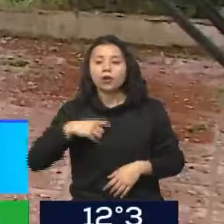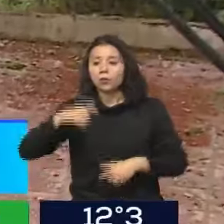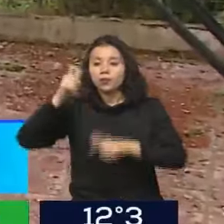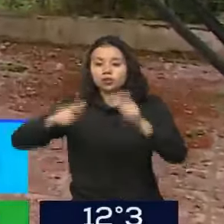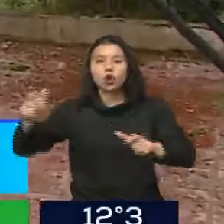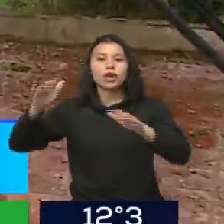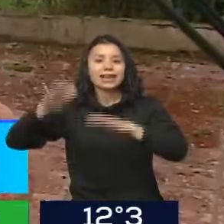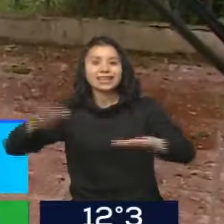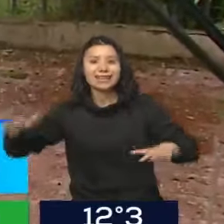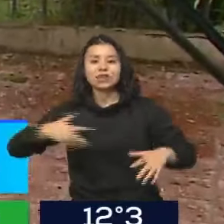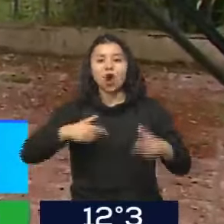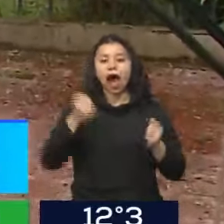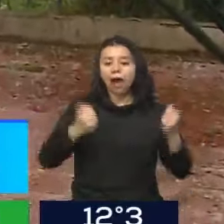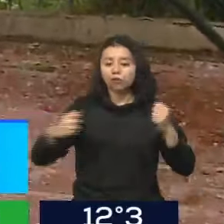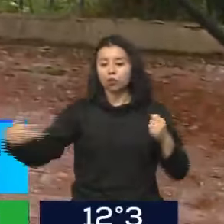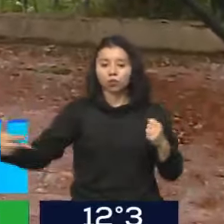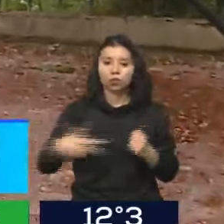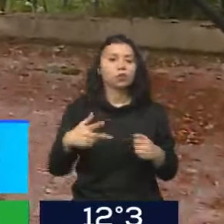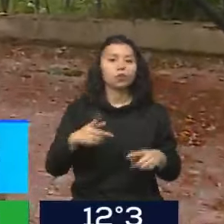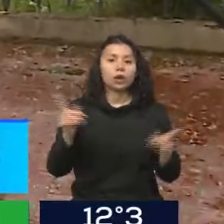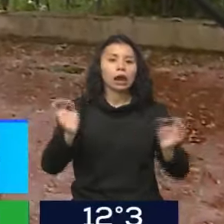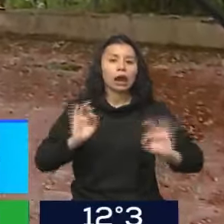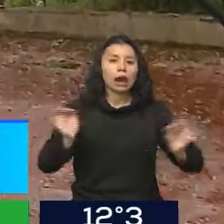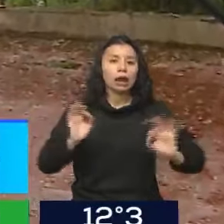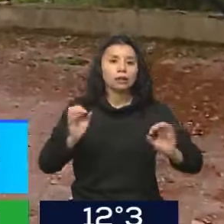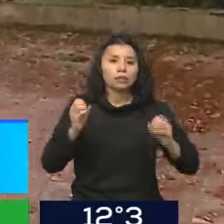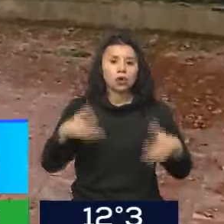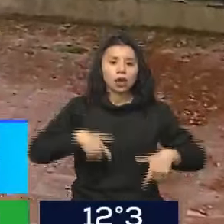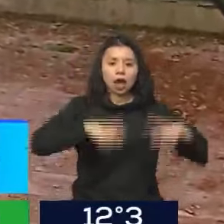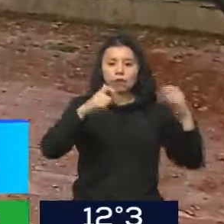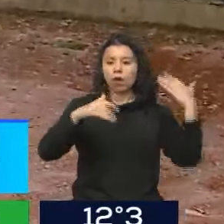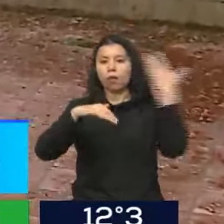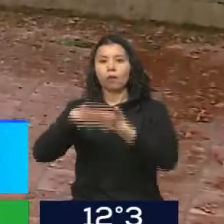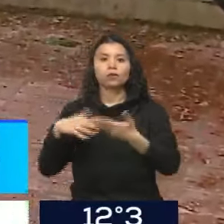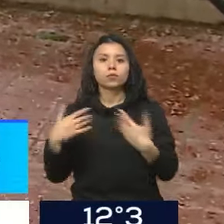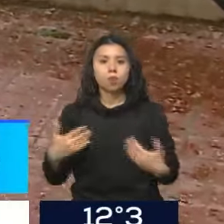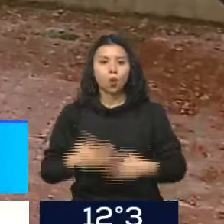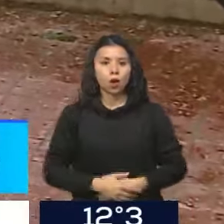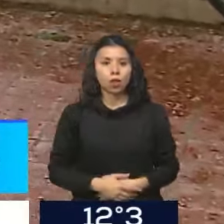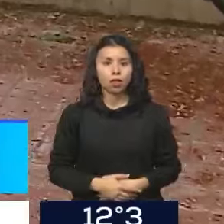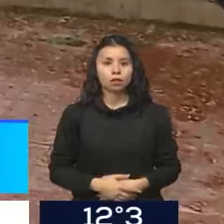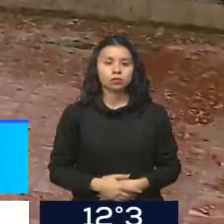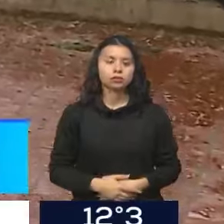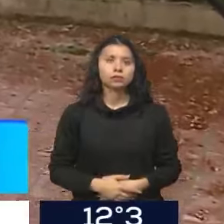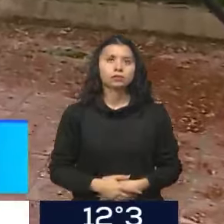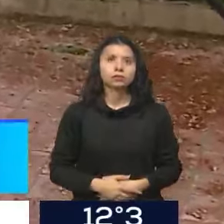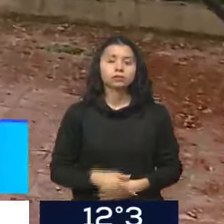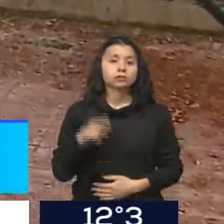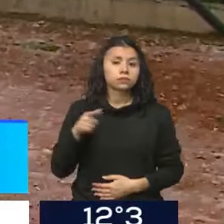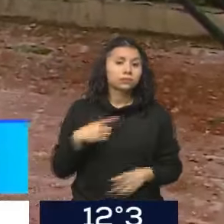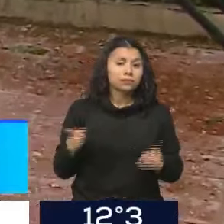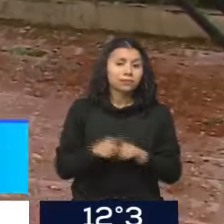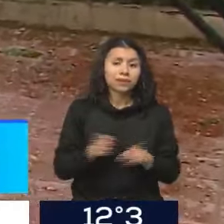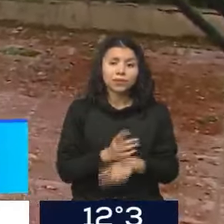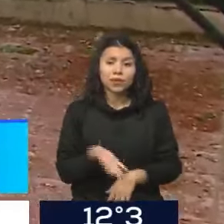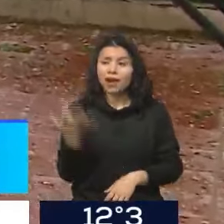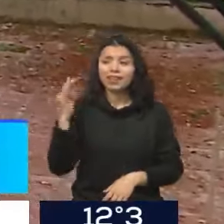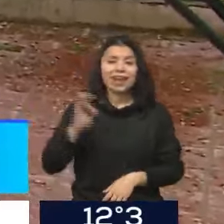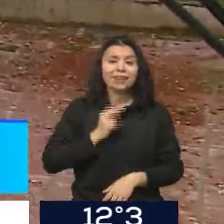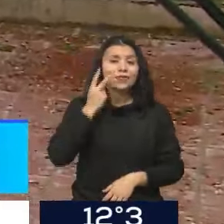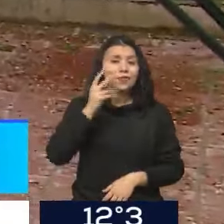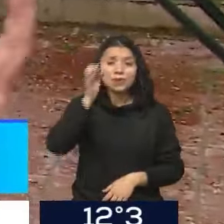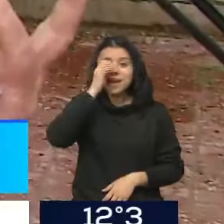del 2022 con un gran ramón en el techo de la vecina del 17 de diciembre del 2022. El tema es que